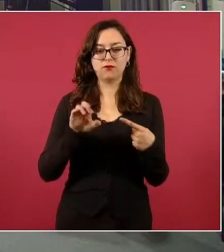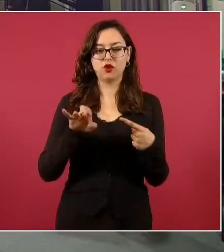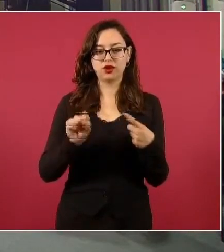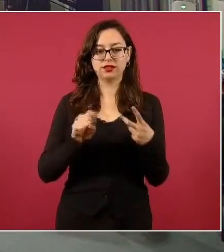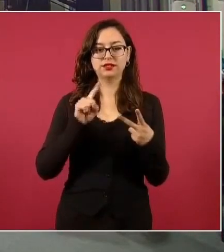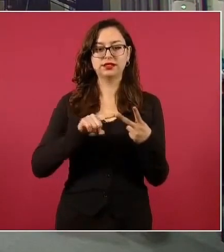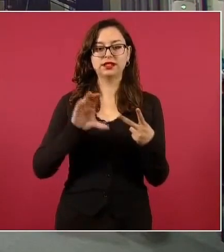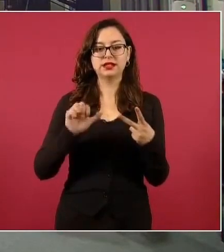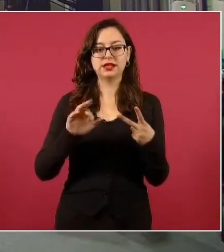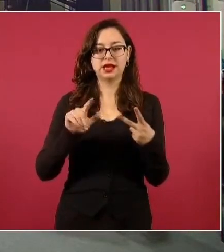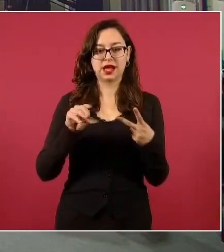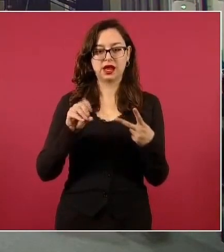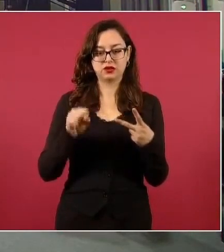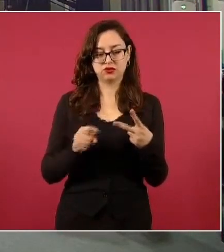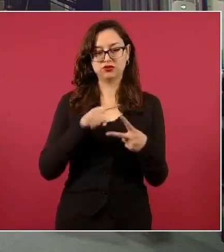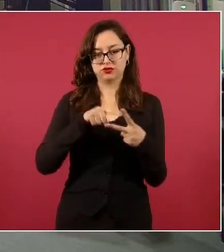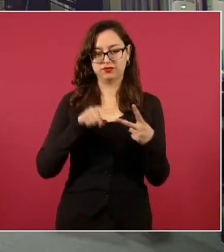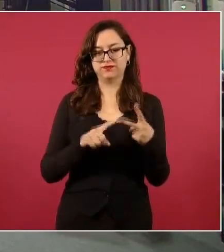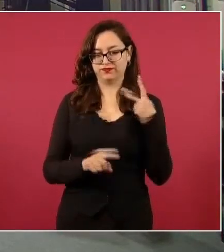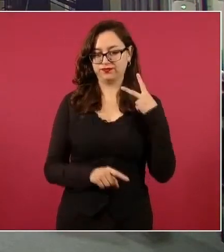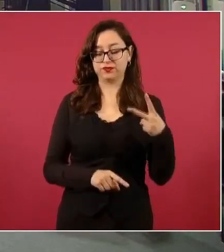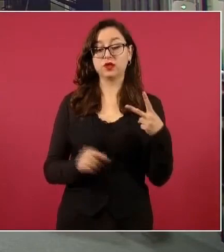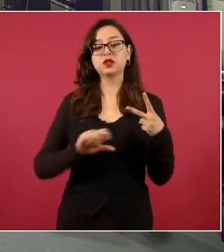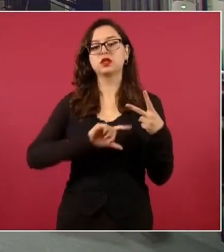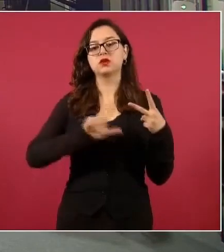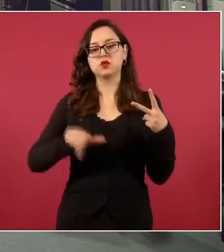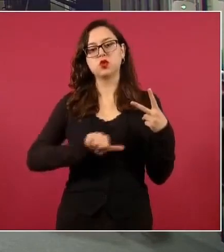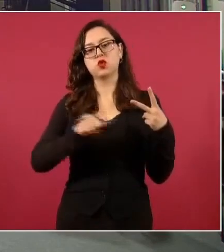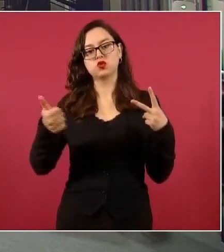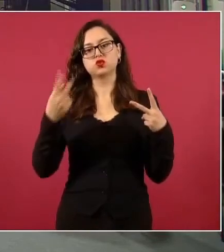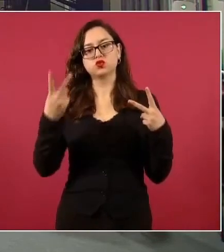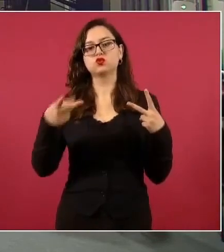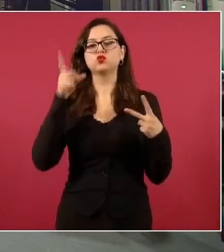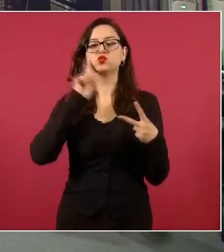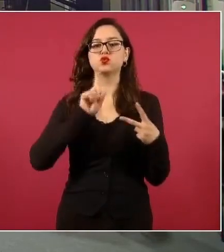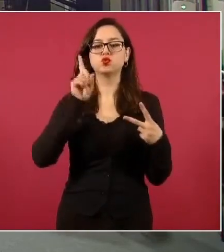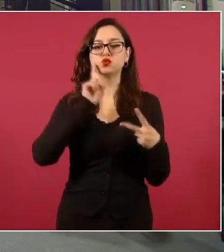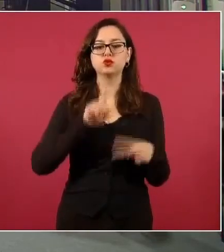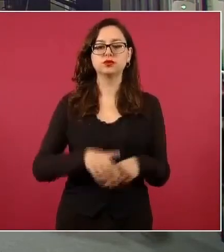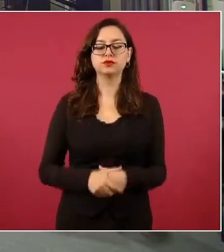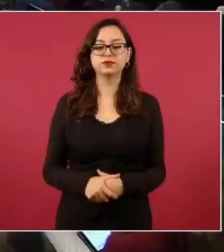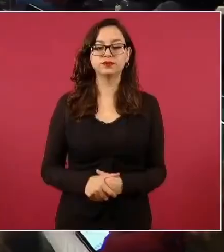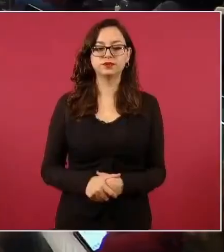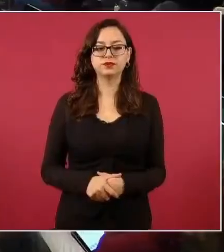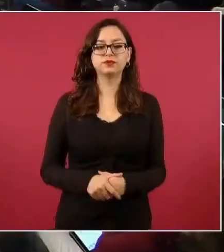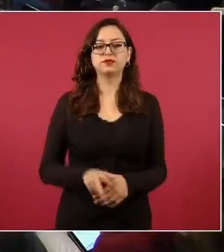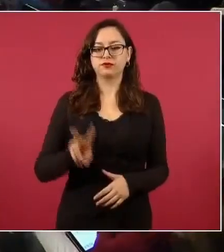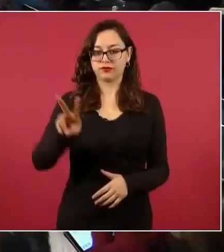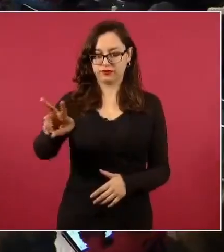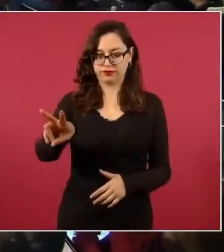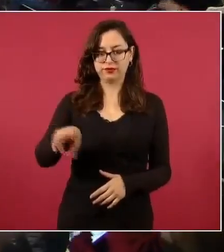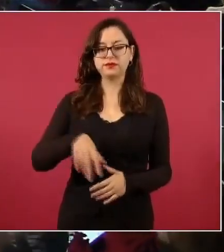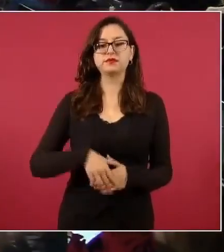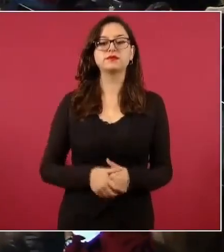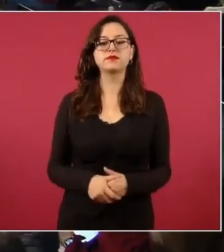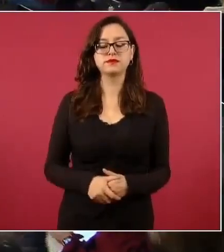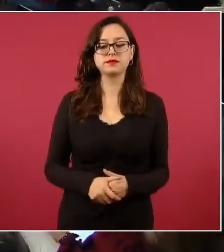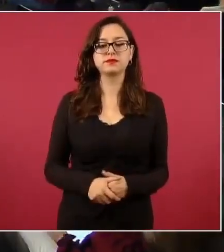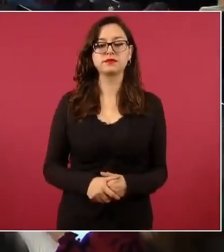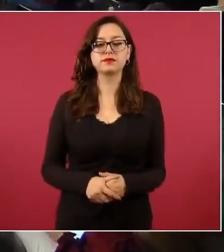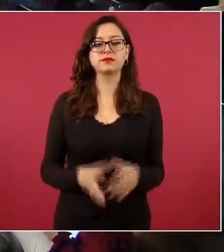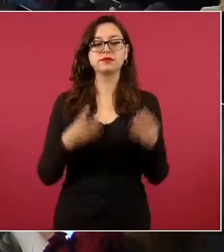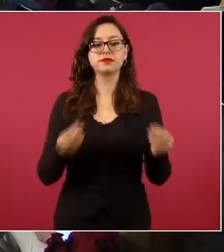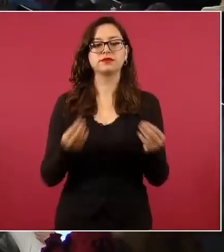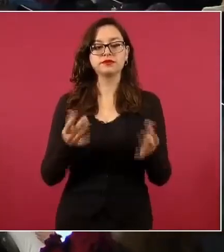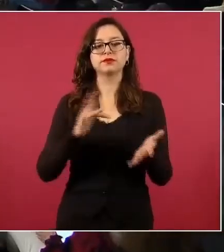Dos mujeres. Sí. Muchas gracias, presidente. Tú, dos. Muchas gracias, presidente.